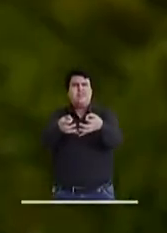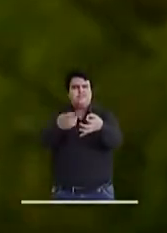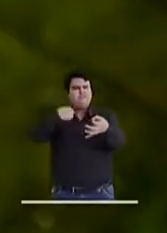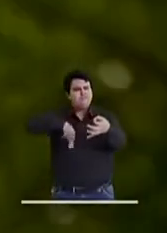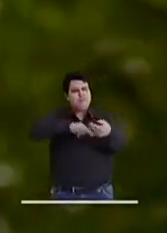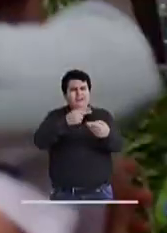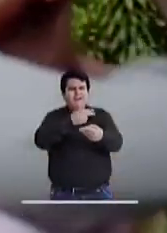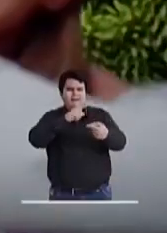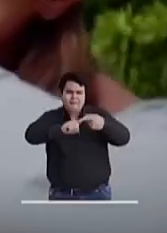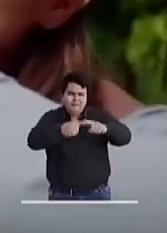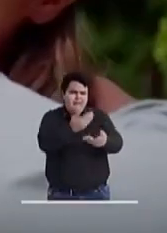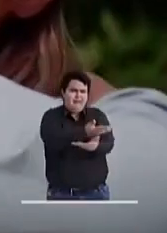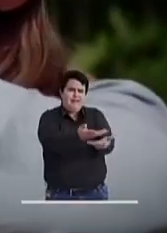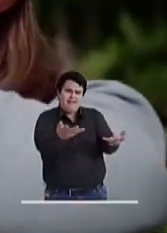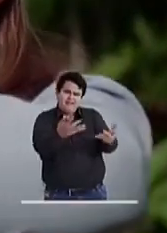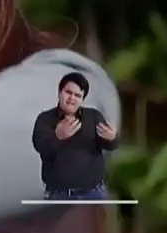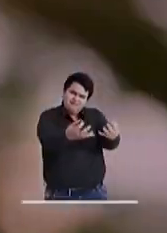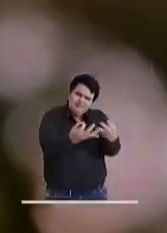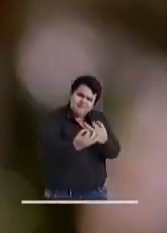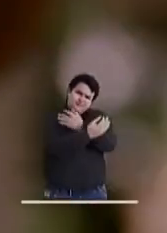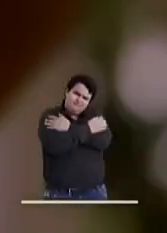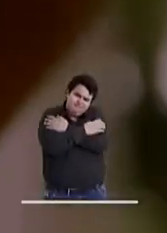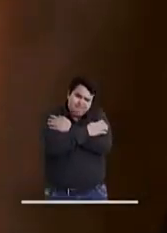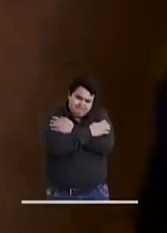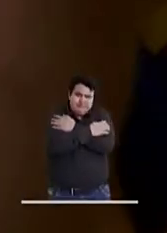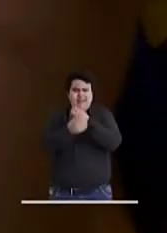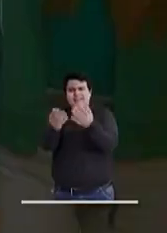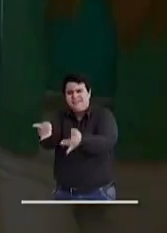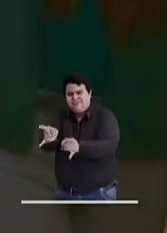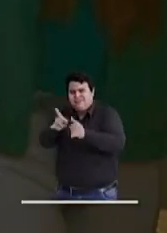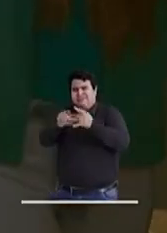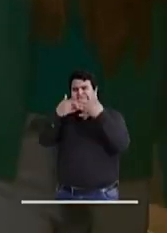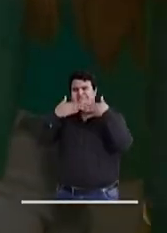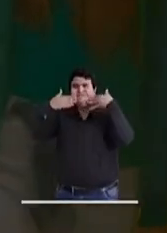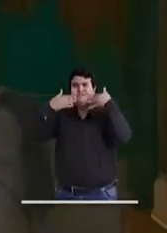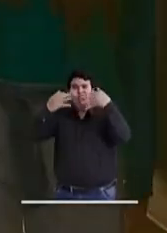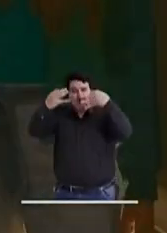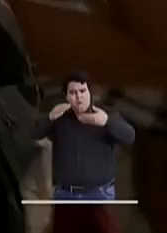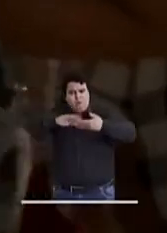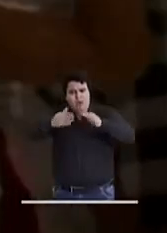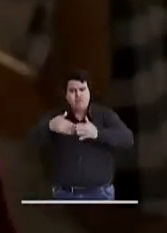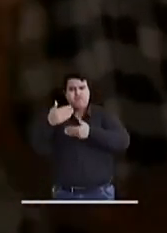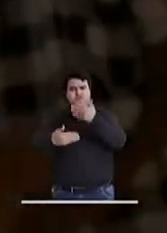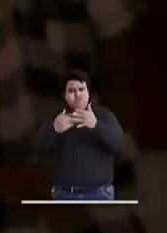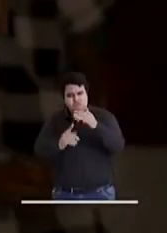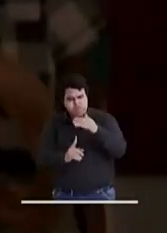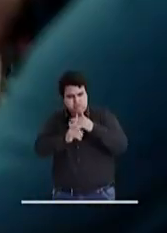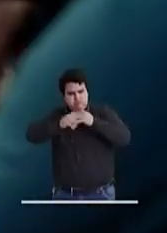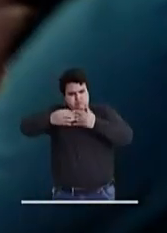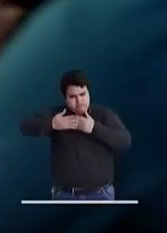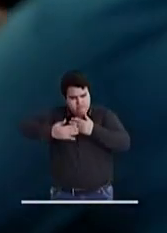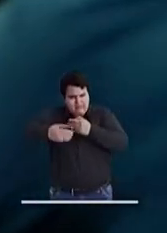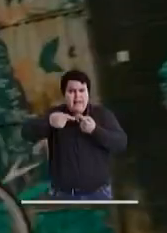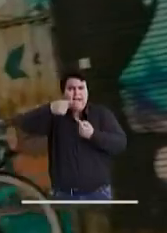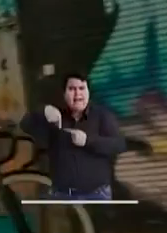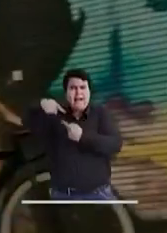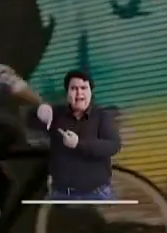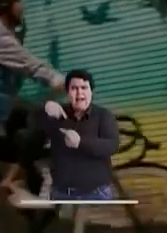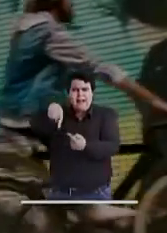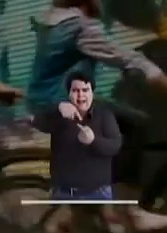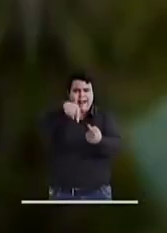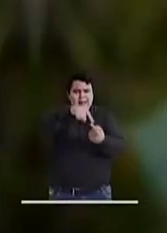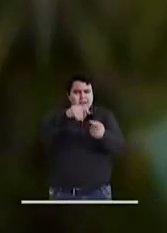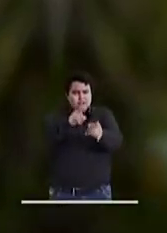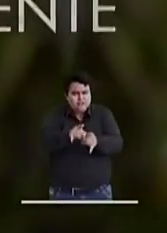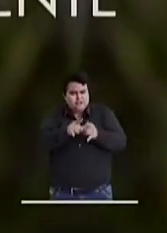que volver a esos territorios, pero sin revictimizar, sino de encontrar nuevas narrativas